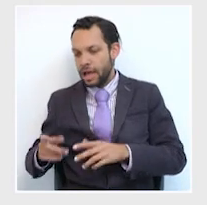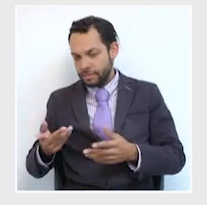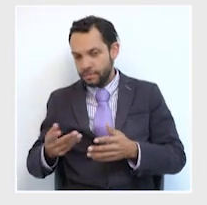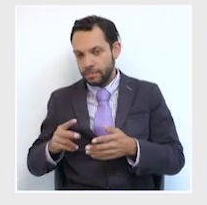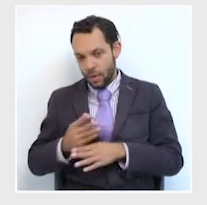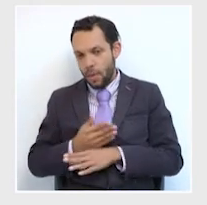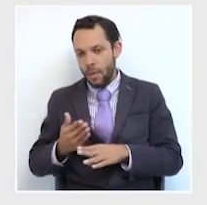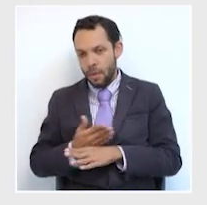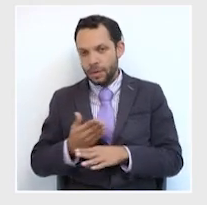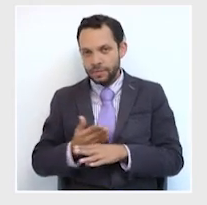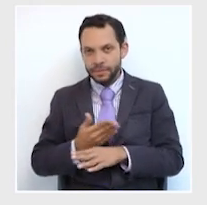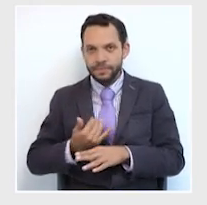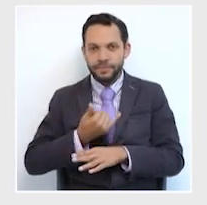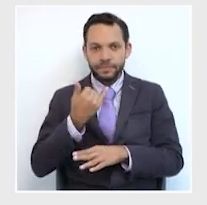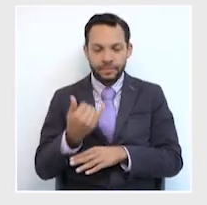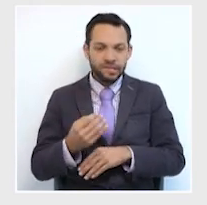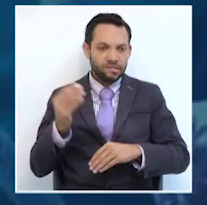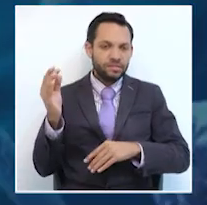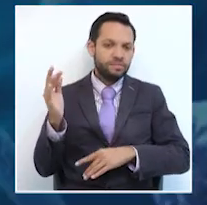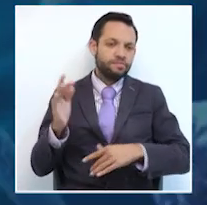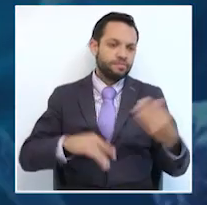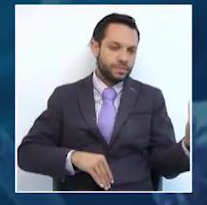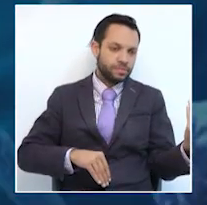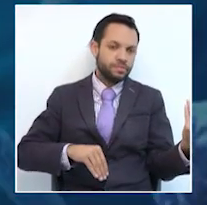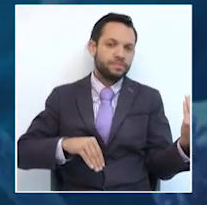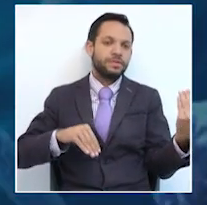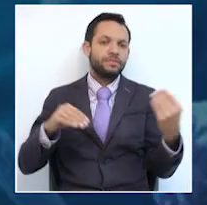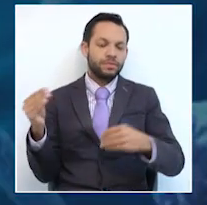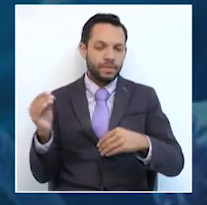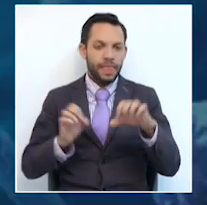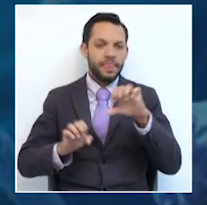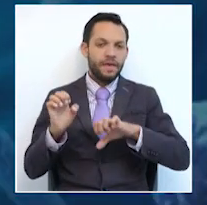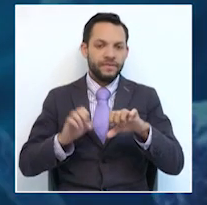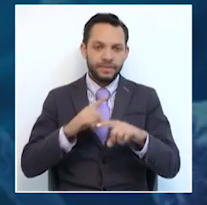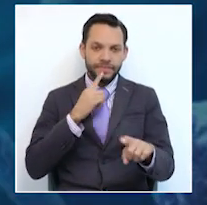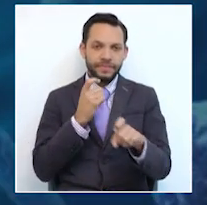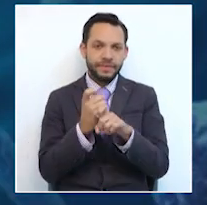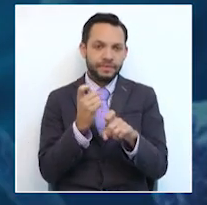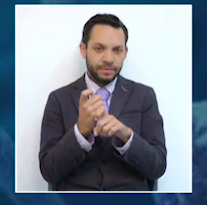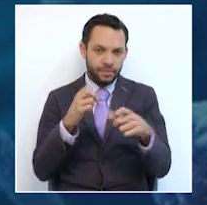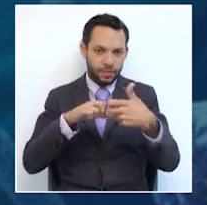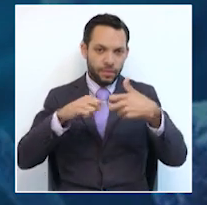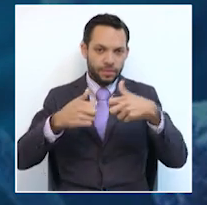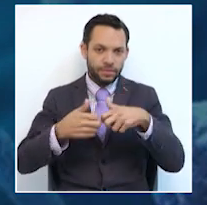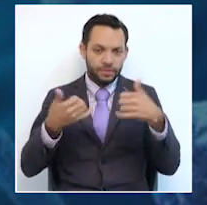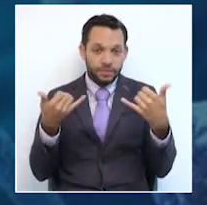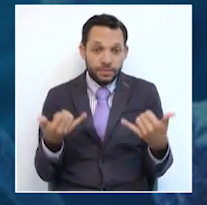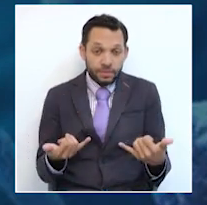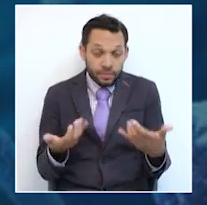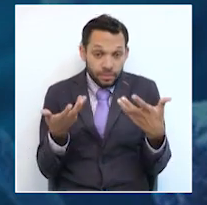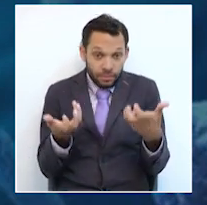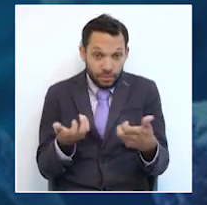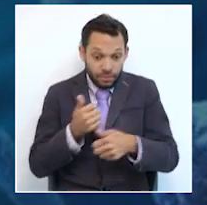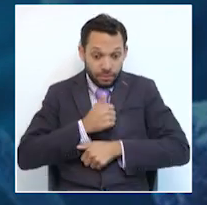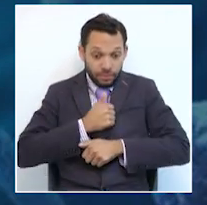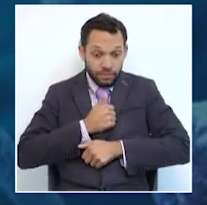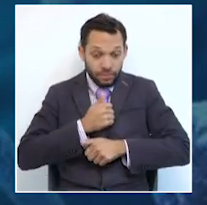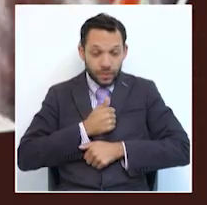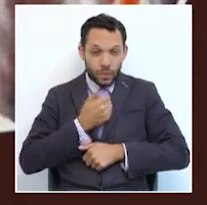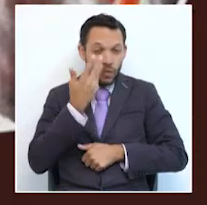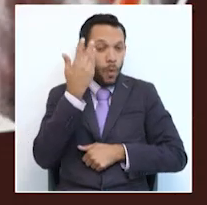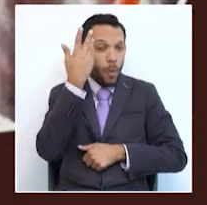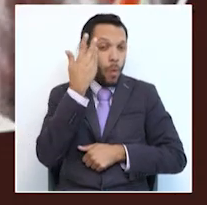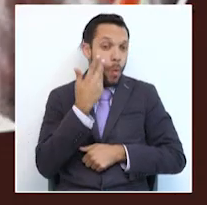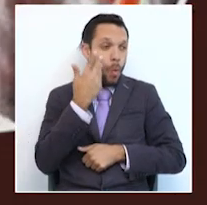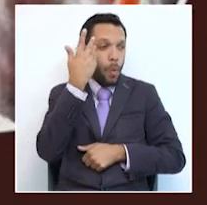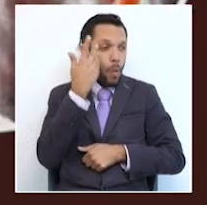entonces se altera todo un proceso metabólico por eso es muy importante yo personalmente todos los días tomo